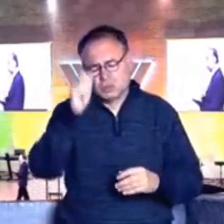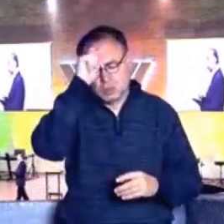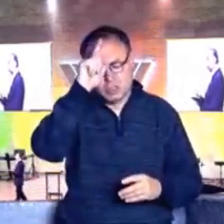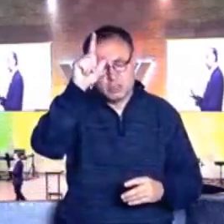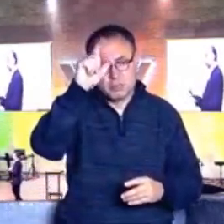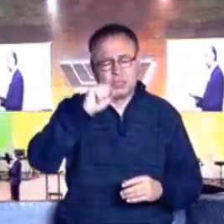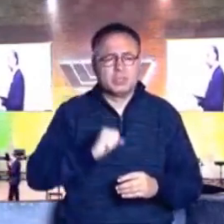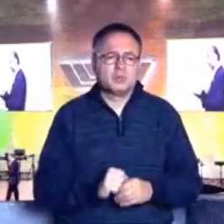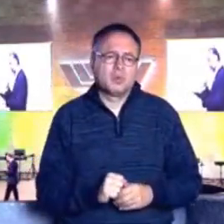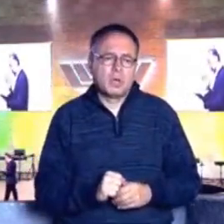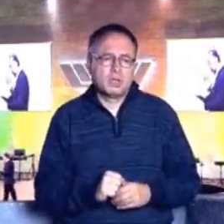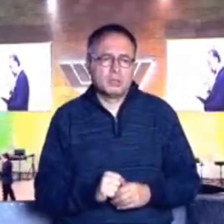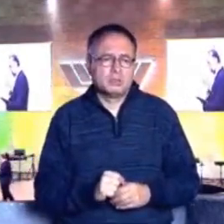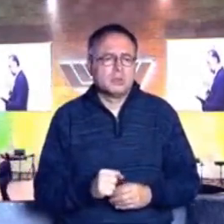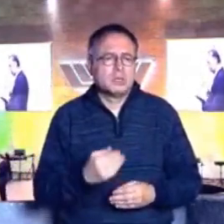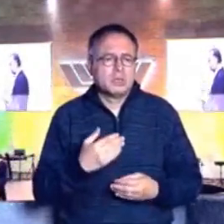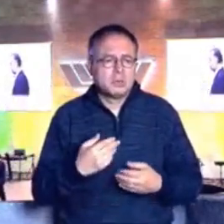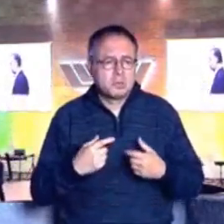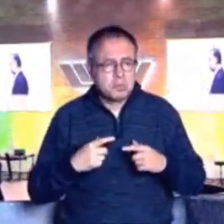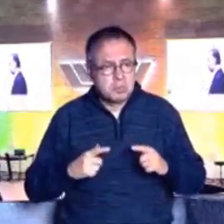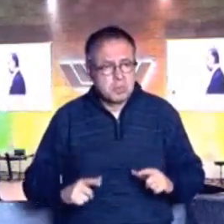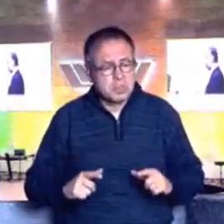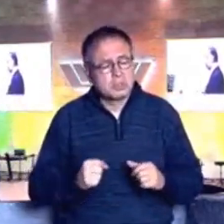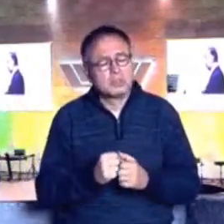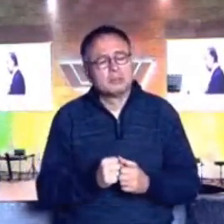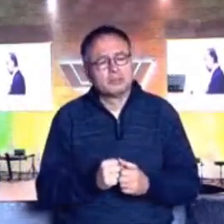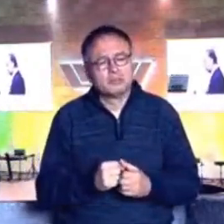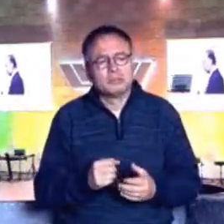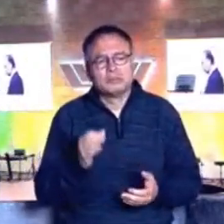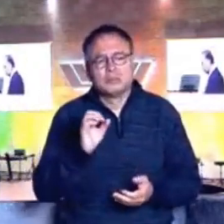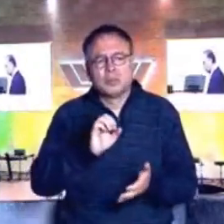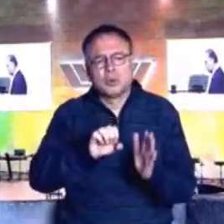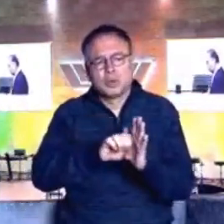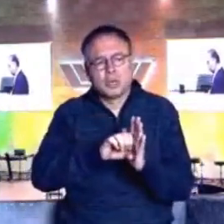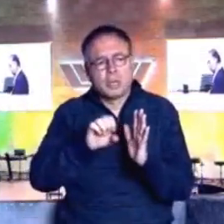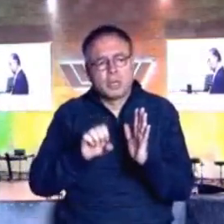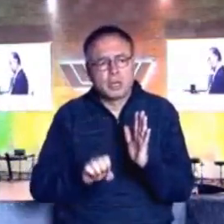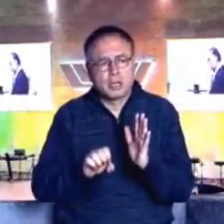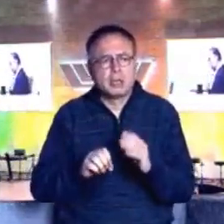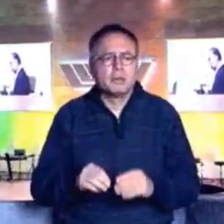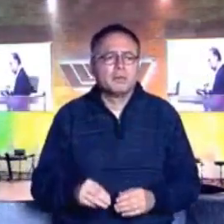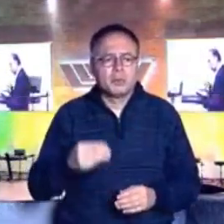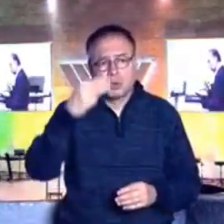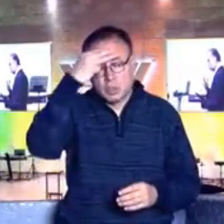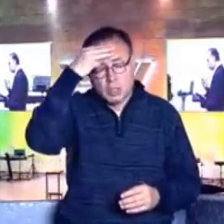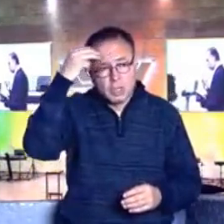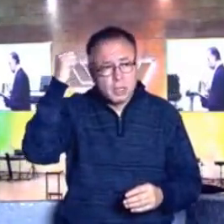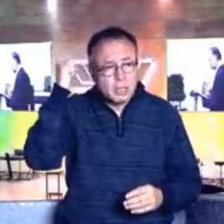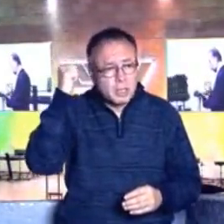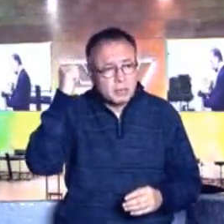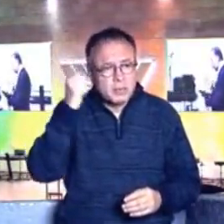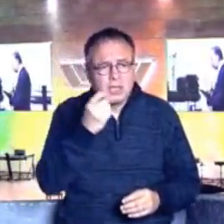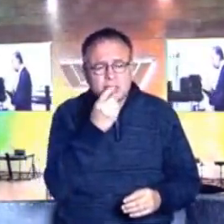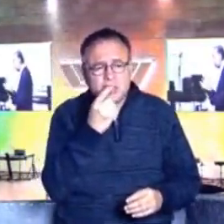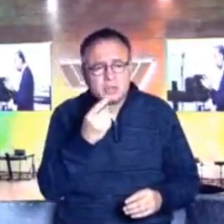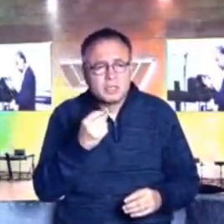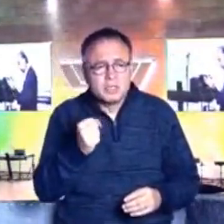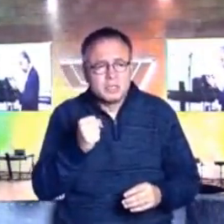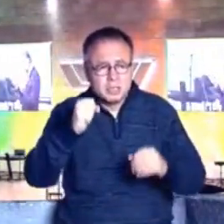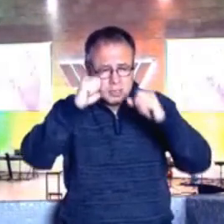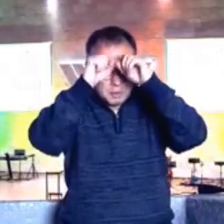Mateo 5:13 Mateo 5:13 el señor Jesucristo dice Bienaventurados los pobres en